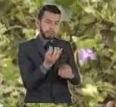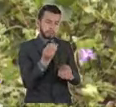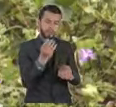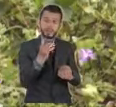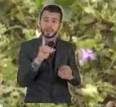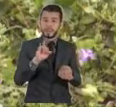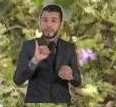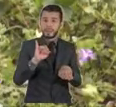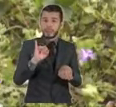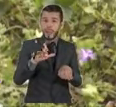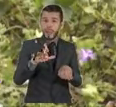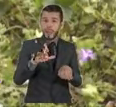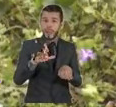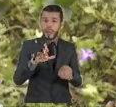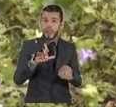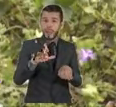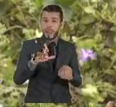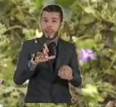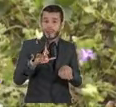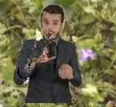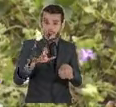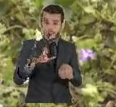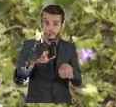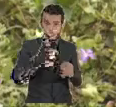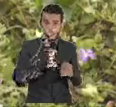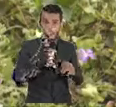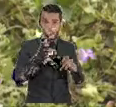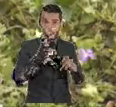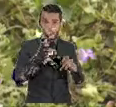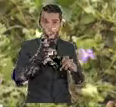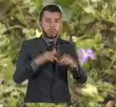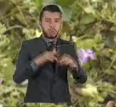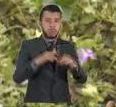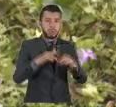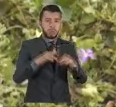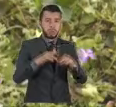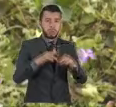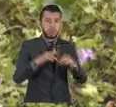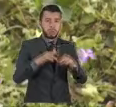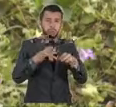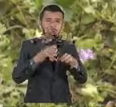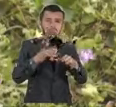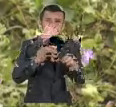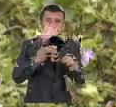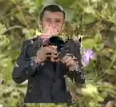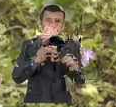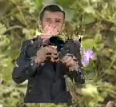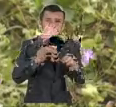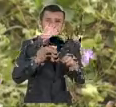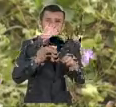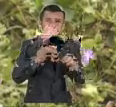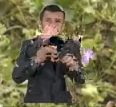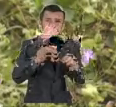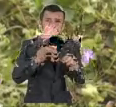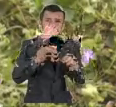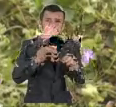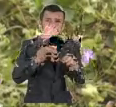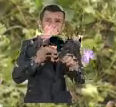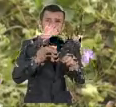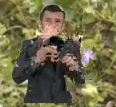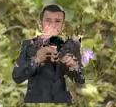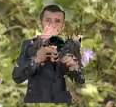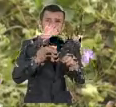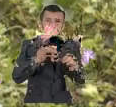lo que hace que hagamos insostenible la ciudad y el planeta. Si no cambiamos ese hábito de vida, no tenemos futuro.